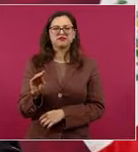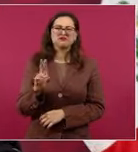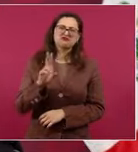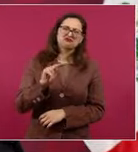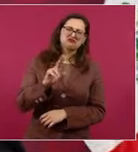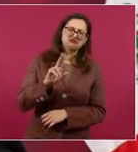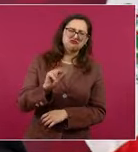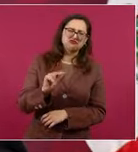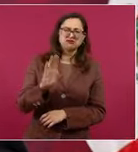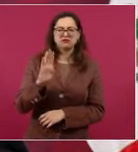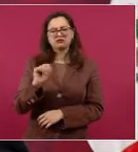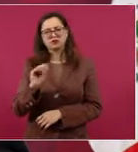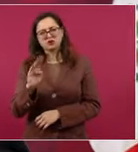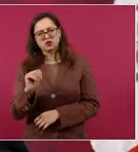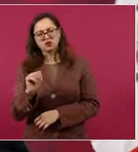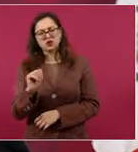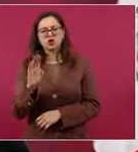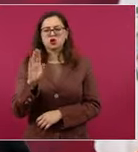1989, 90,